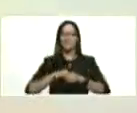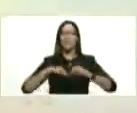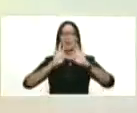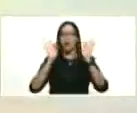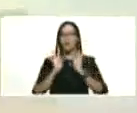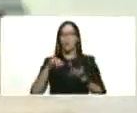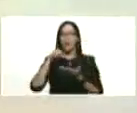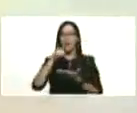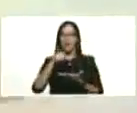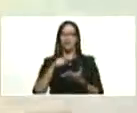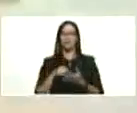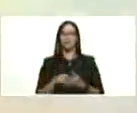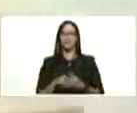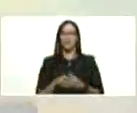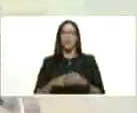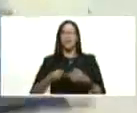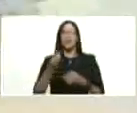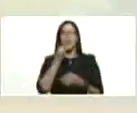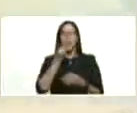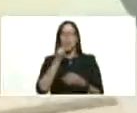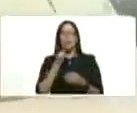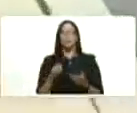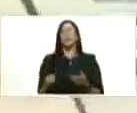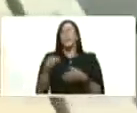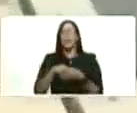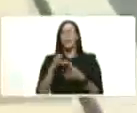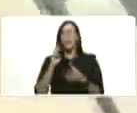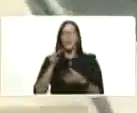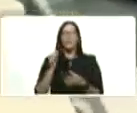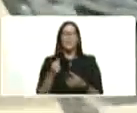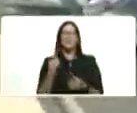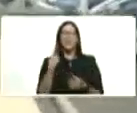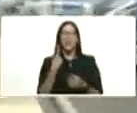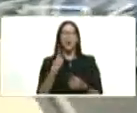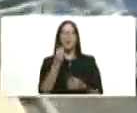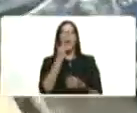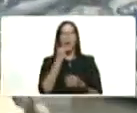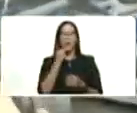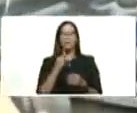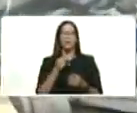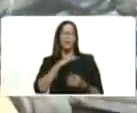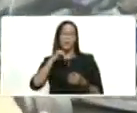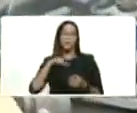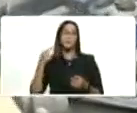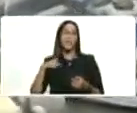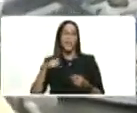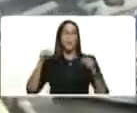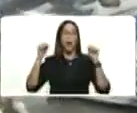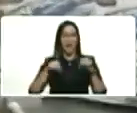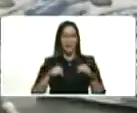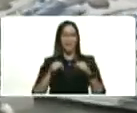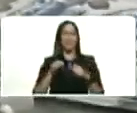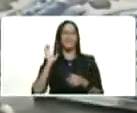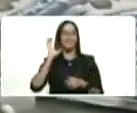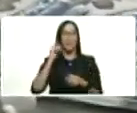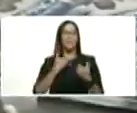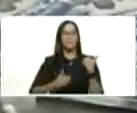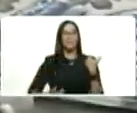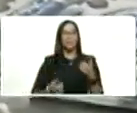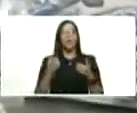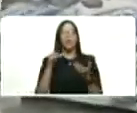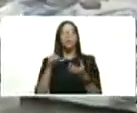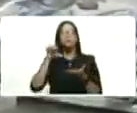este alimento, porque más que una chicha, es un alimento. Nosotros tenemos acá en el estado, presidente, un centro